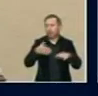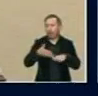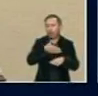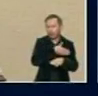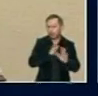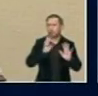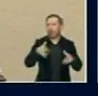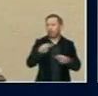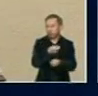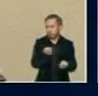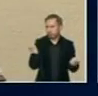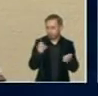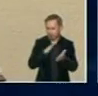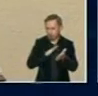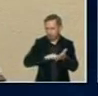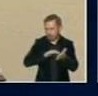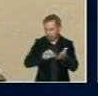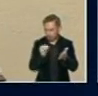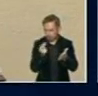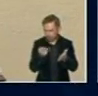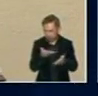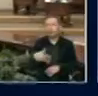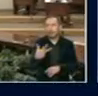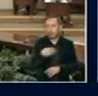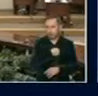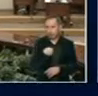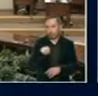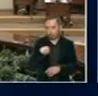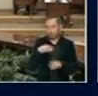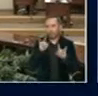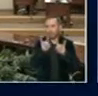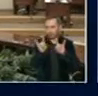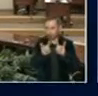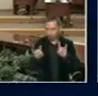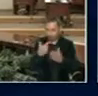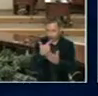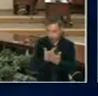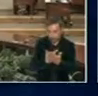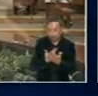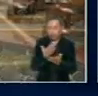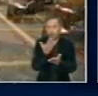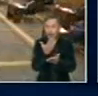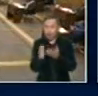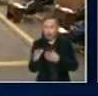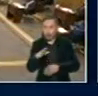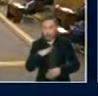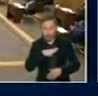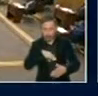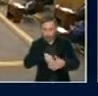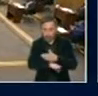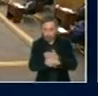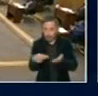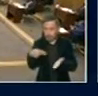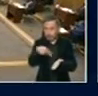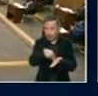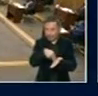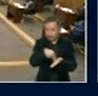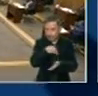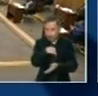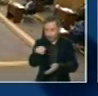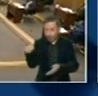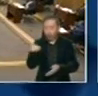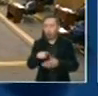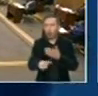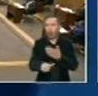funcionarios públicos de esta administración y el propio Morena repitan el mensaje presidencial, porque si su líder así